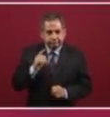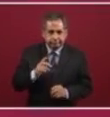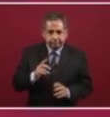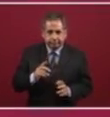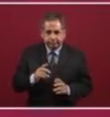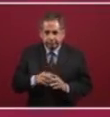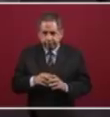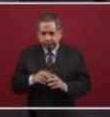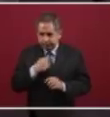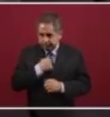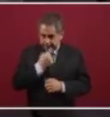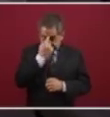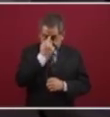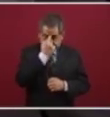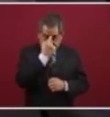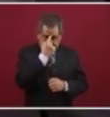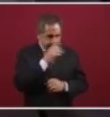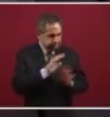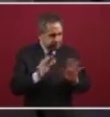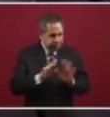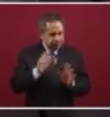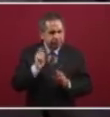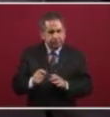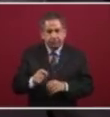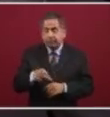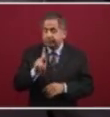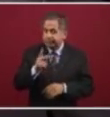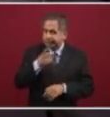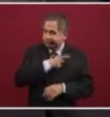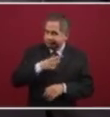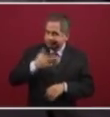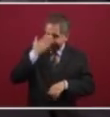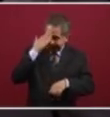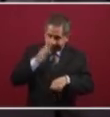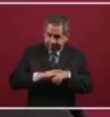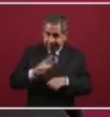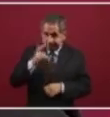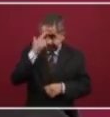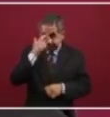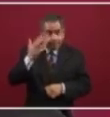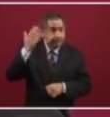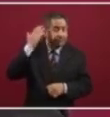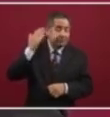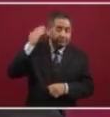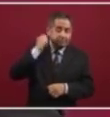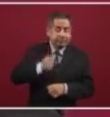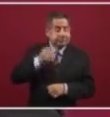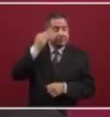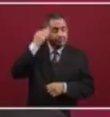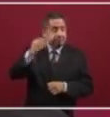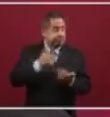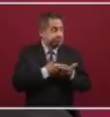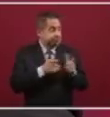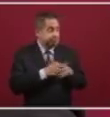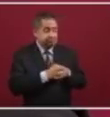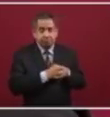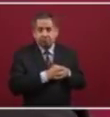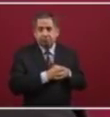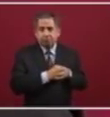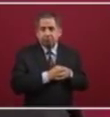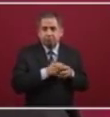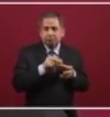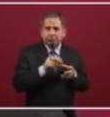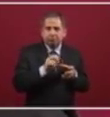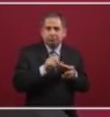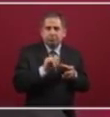traigo fijación con eso, pero se apostó en el periodo neoliberal a que